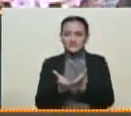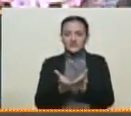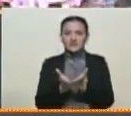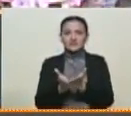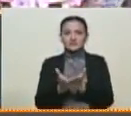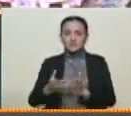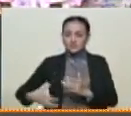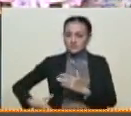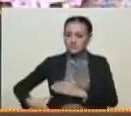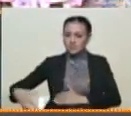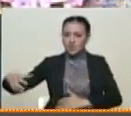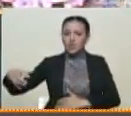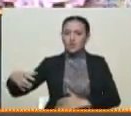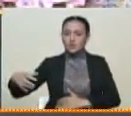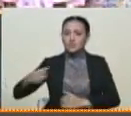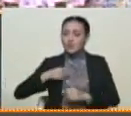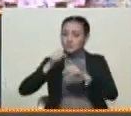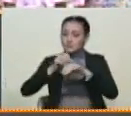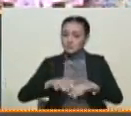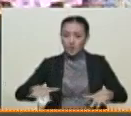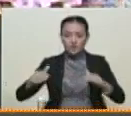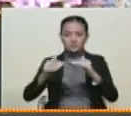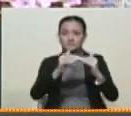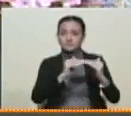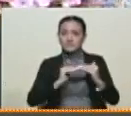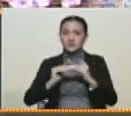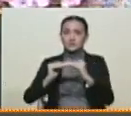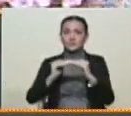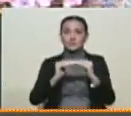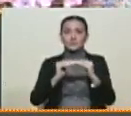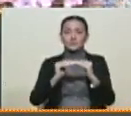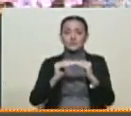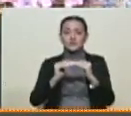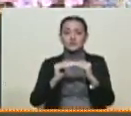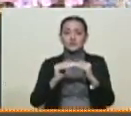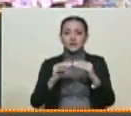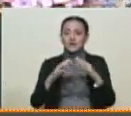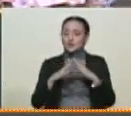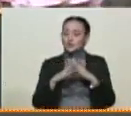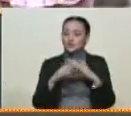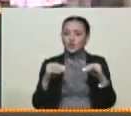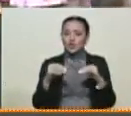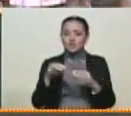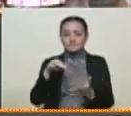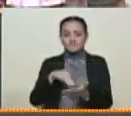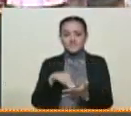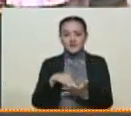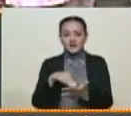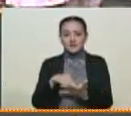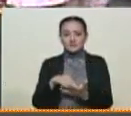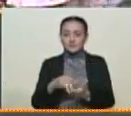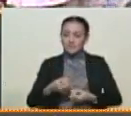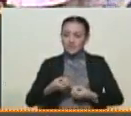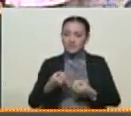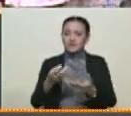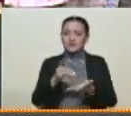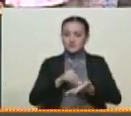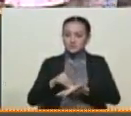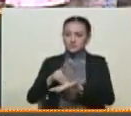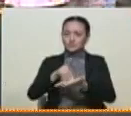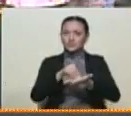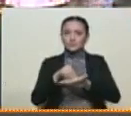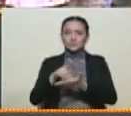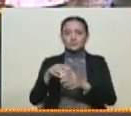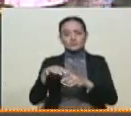de riqueza que podamos distribuir equitativamente entre toda la población mirandina para darle dignidad a la vida de